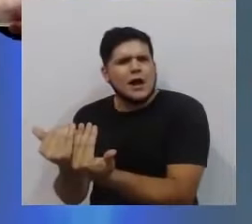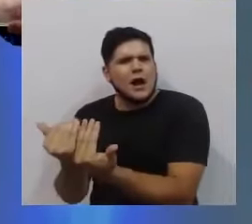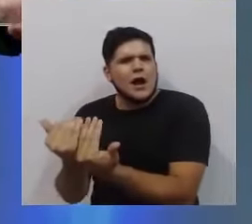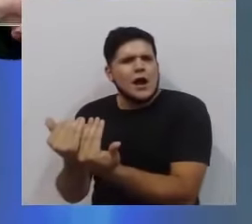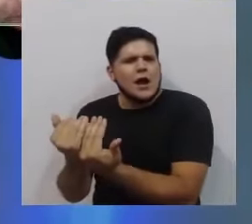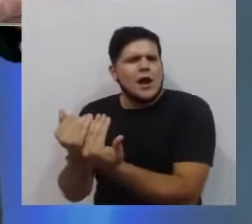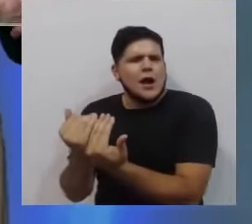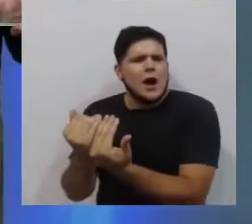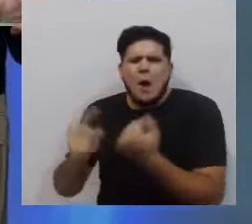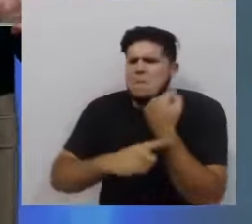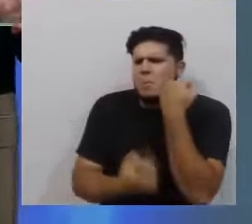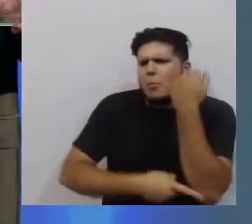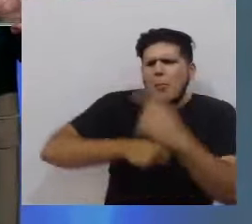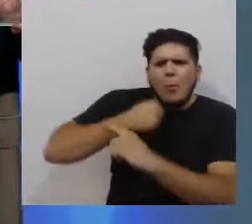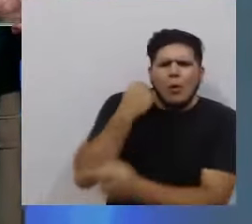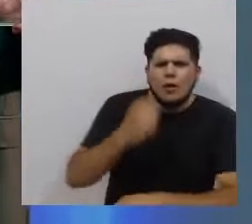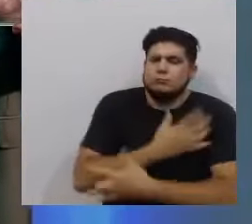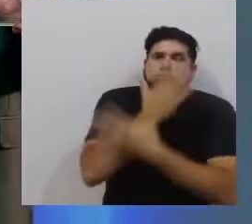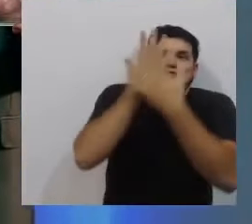y con tu brazo extendido